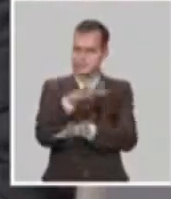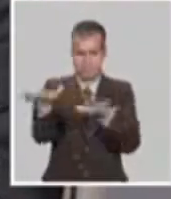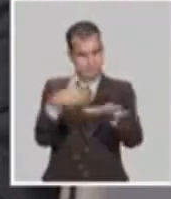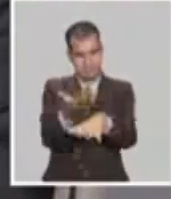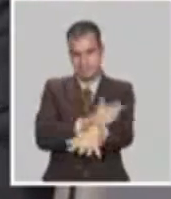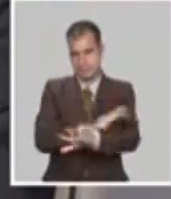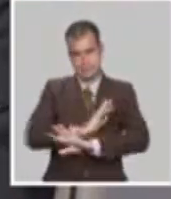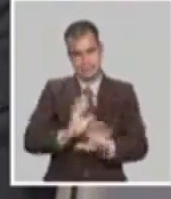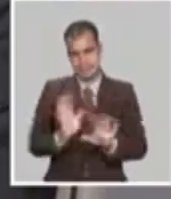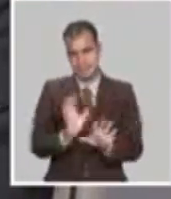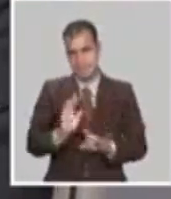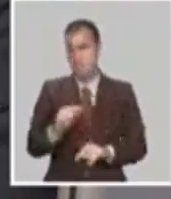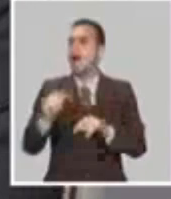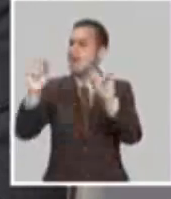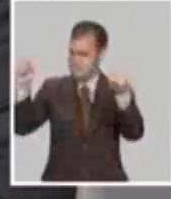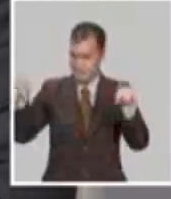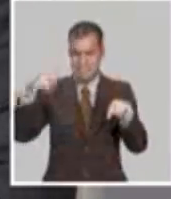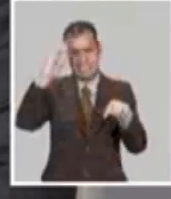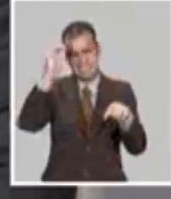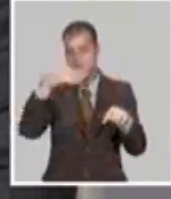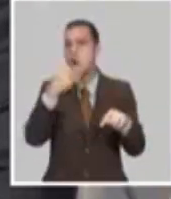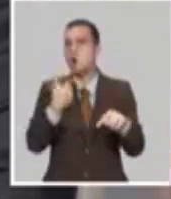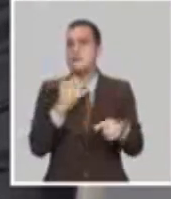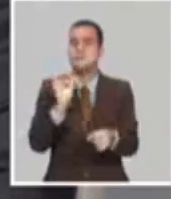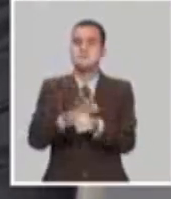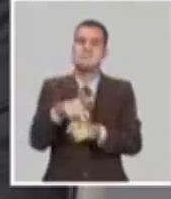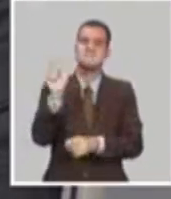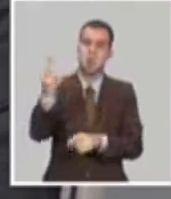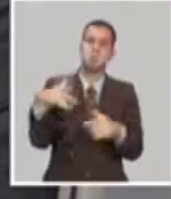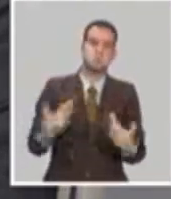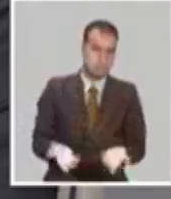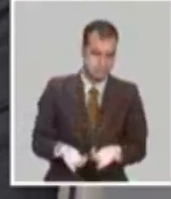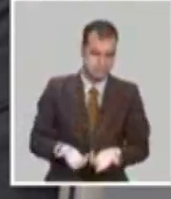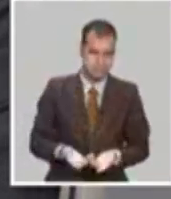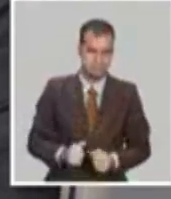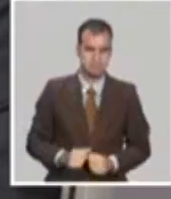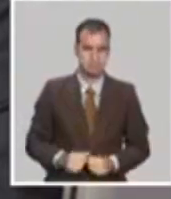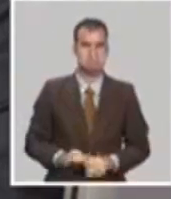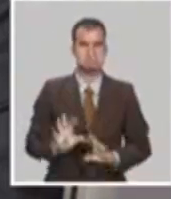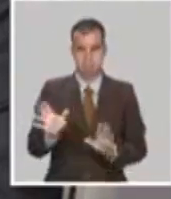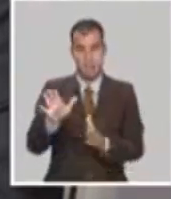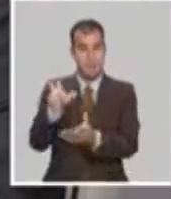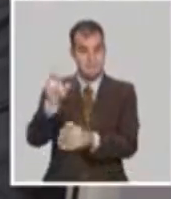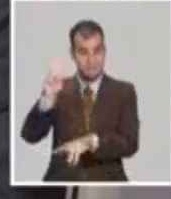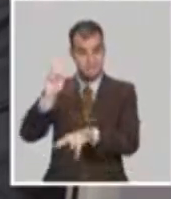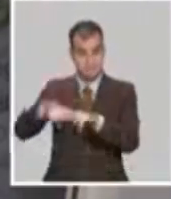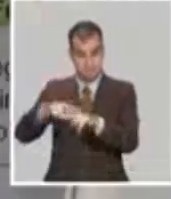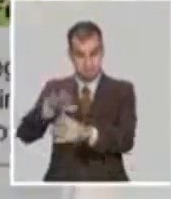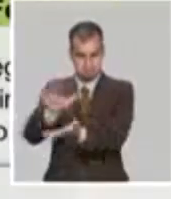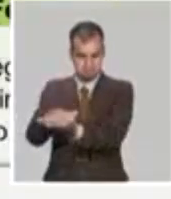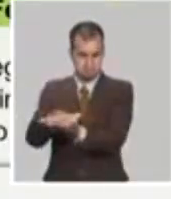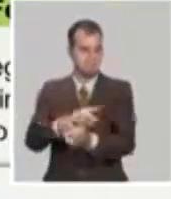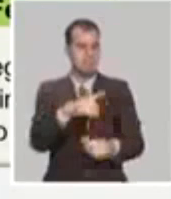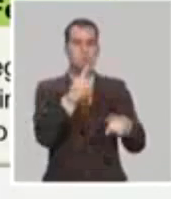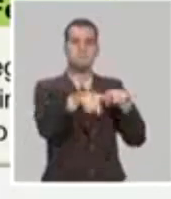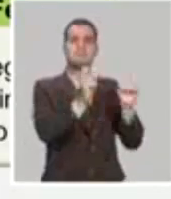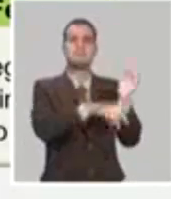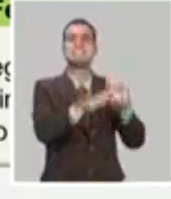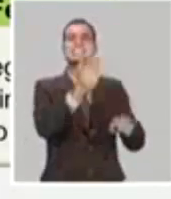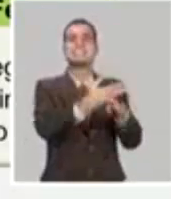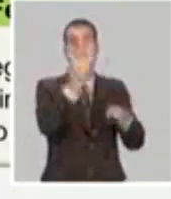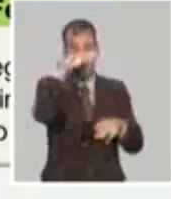Pero ya cada cual sabe en qué momento estaría comenzando la intervención. Santiago de Cuba también entra dentro de la, dentro de la